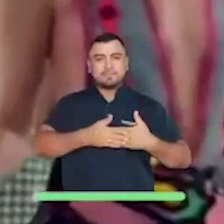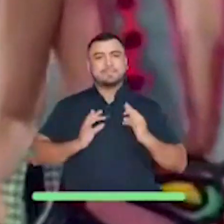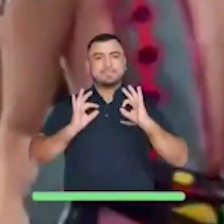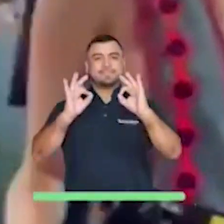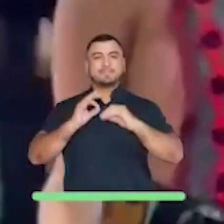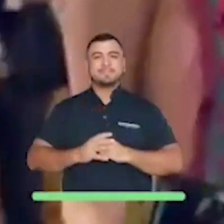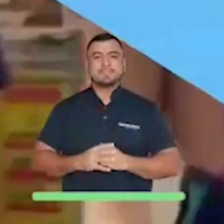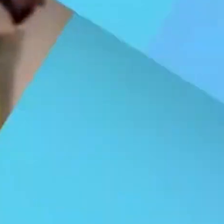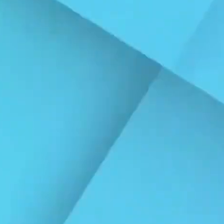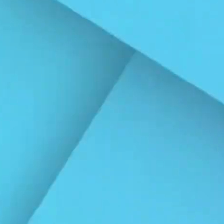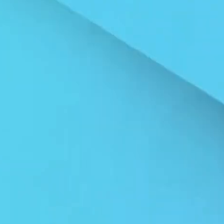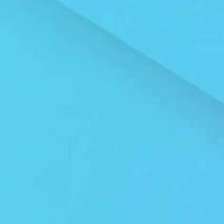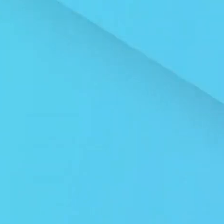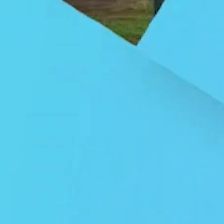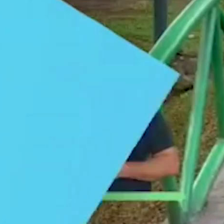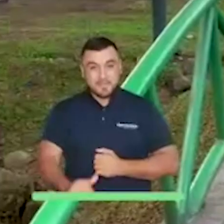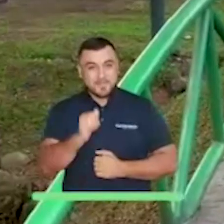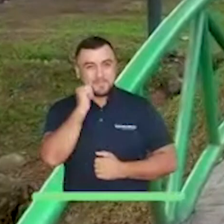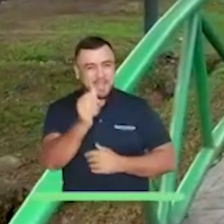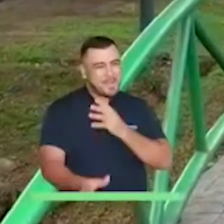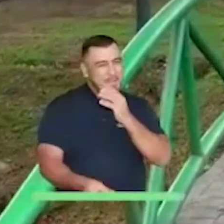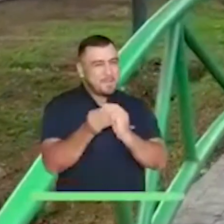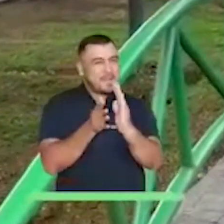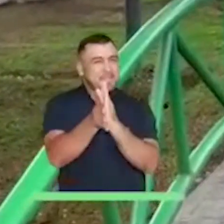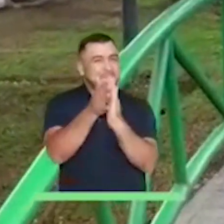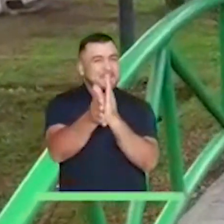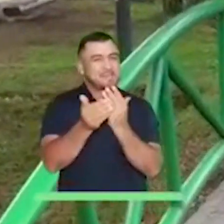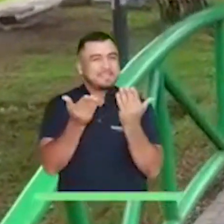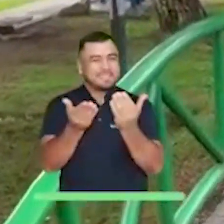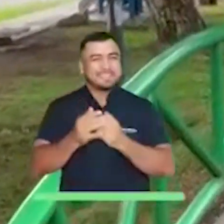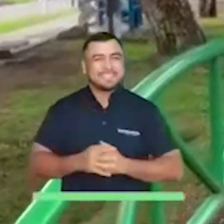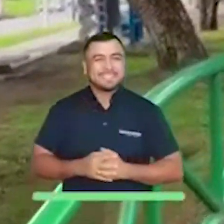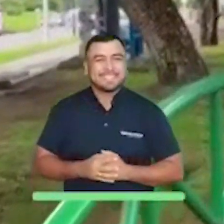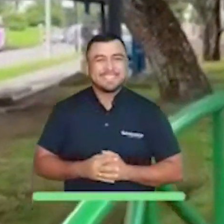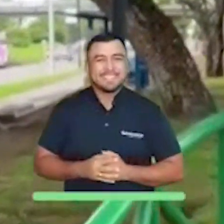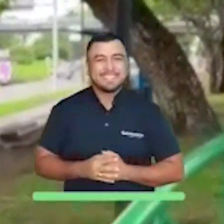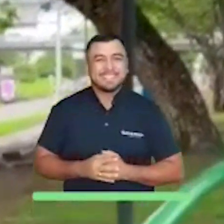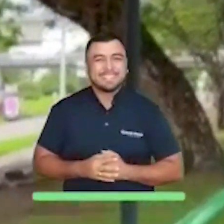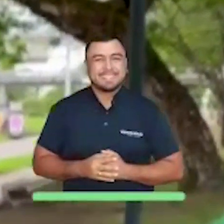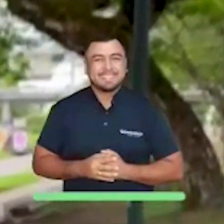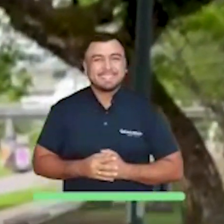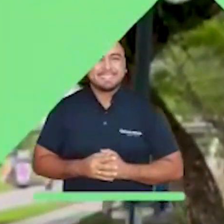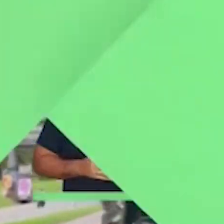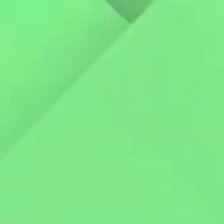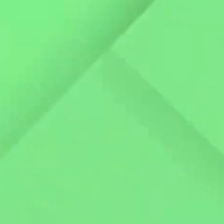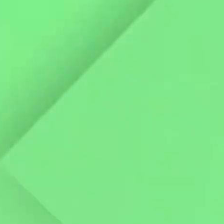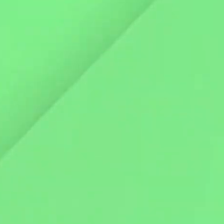clausurada con éxito. Mañana más información en Al Día Contigo.